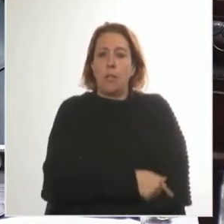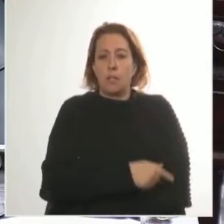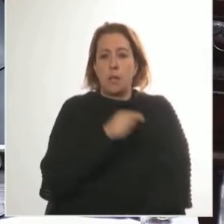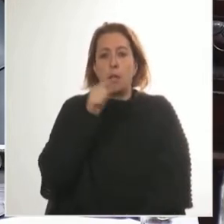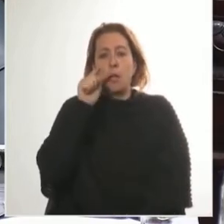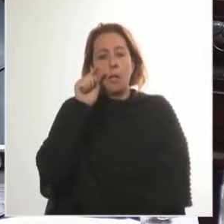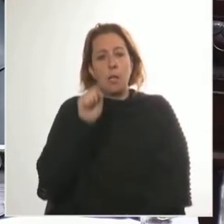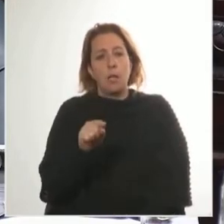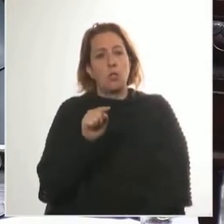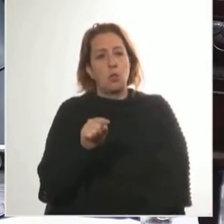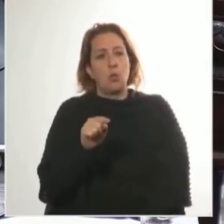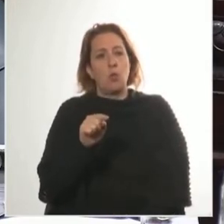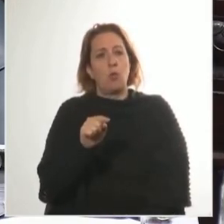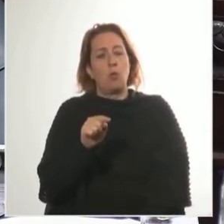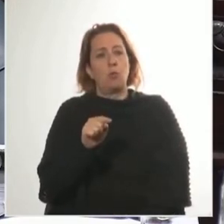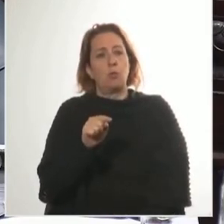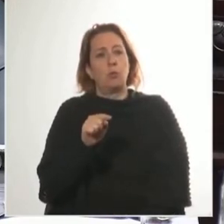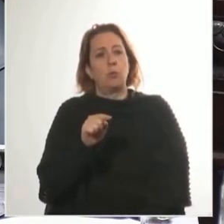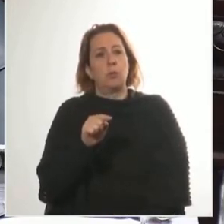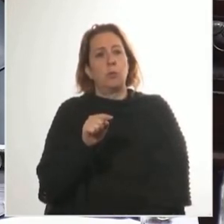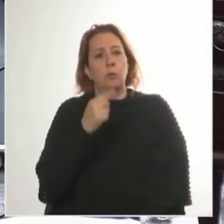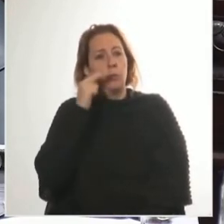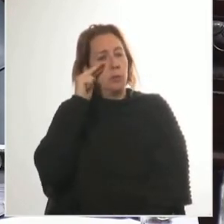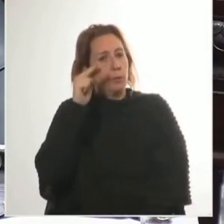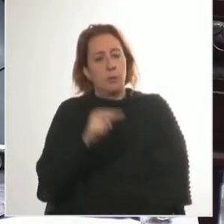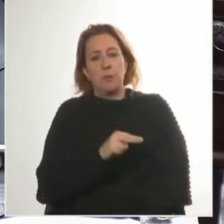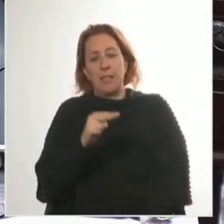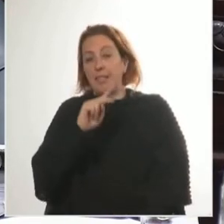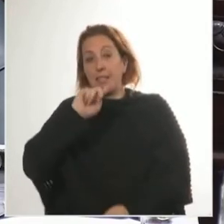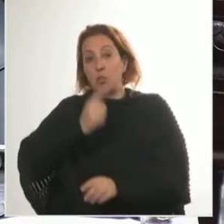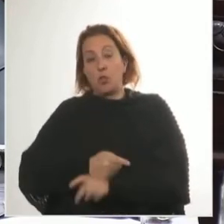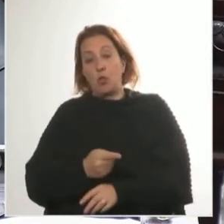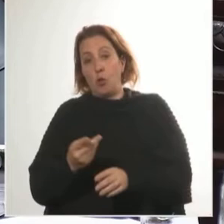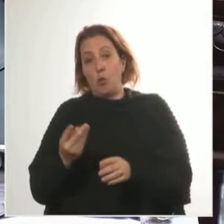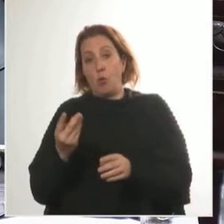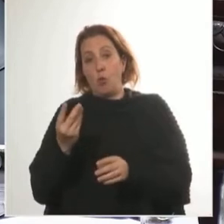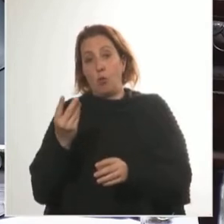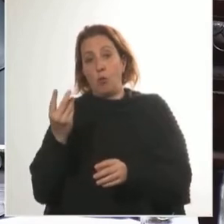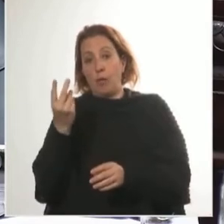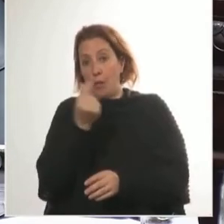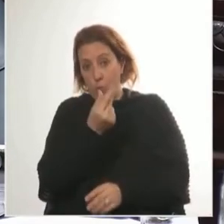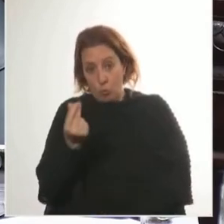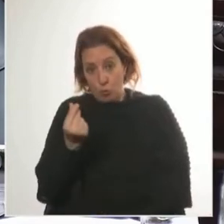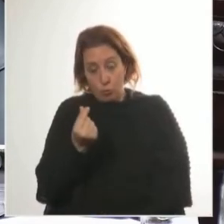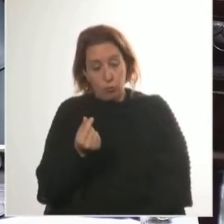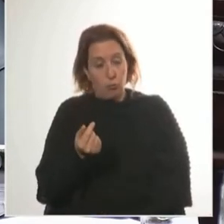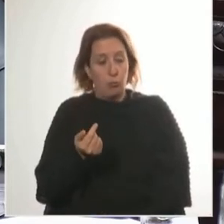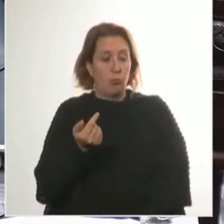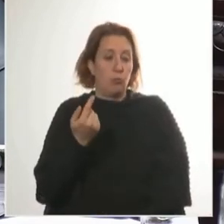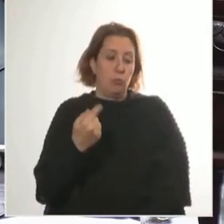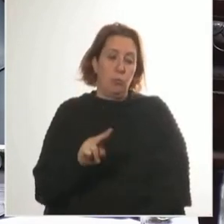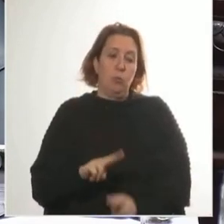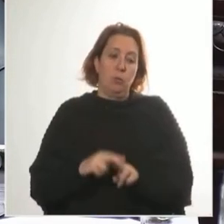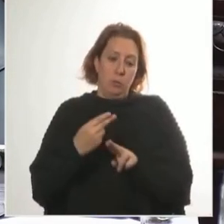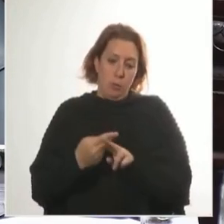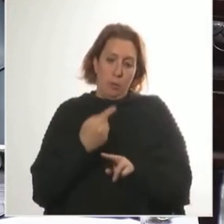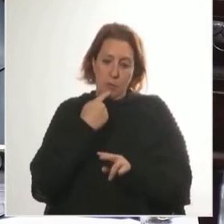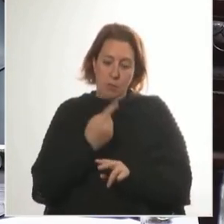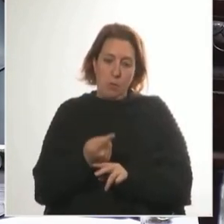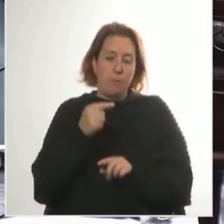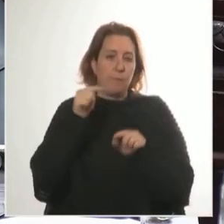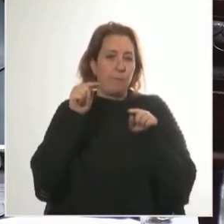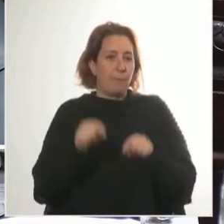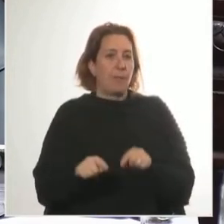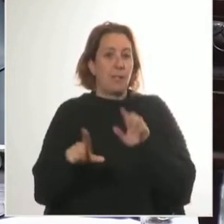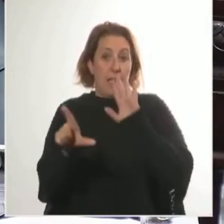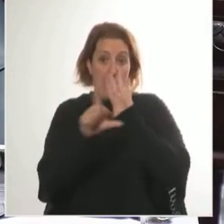que consolidar esas decisiones con recursos. Y en todo caso, reitero, esta